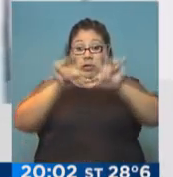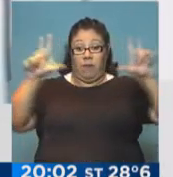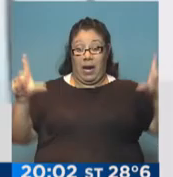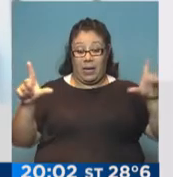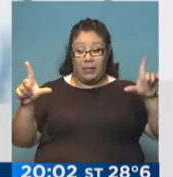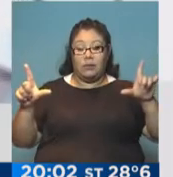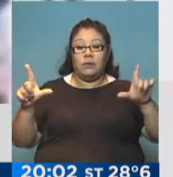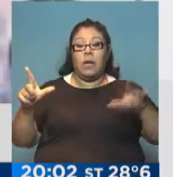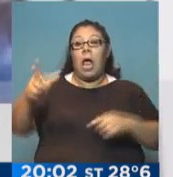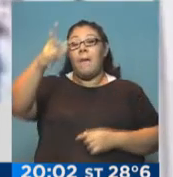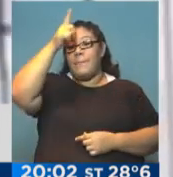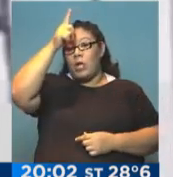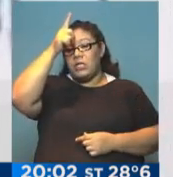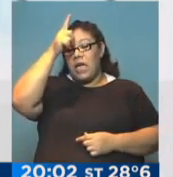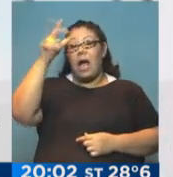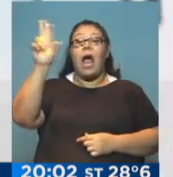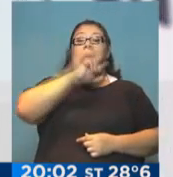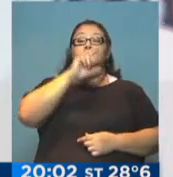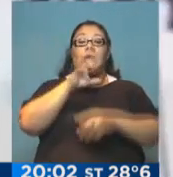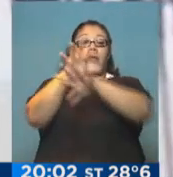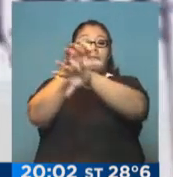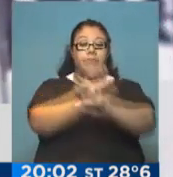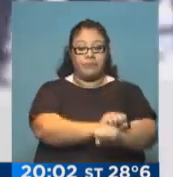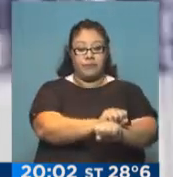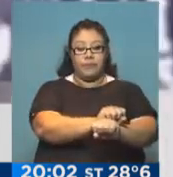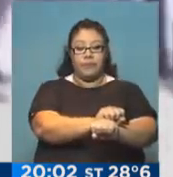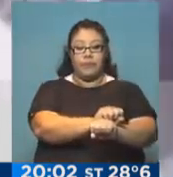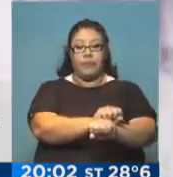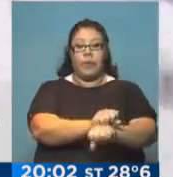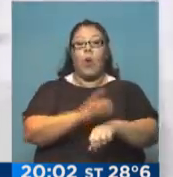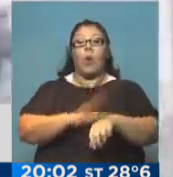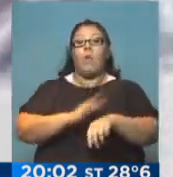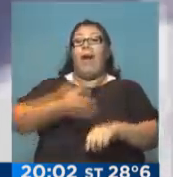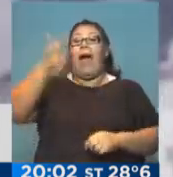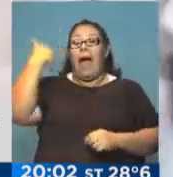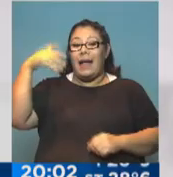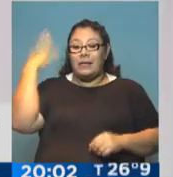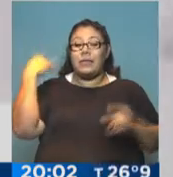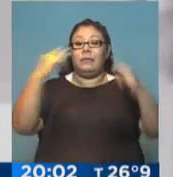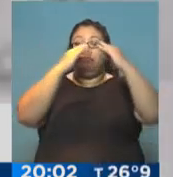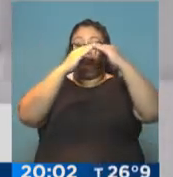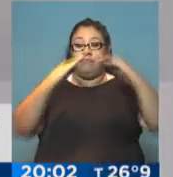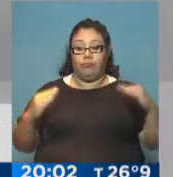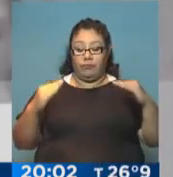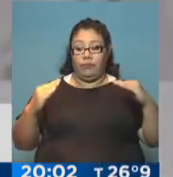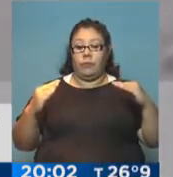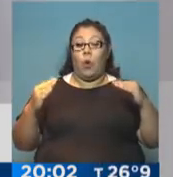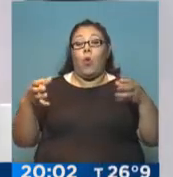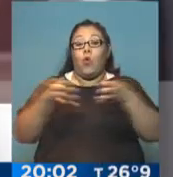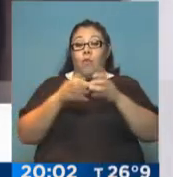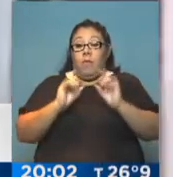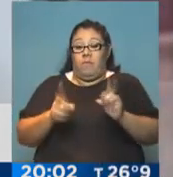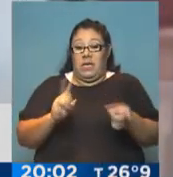de la policía. El arresto se produjo por el acampe que la red de organizaciones sociales mantiene desde hace un